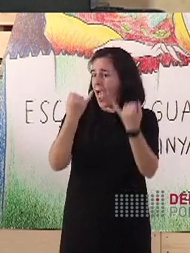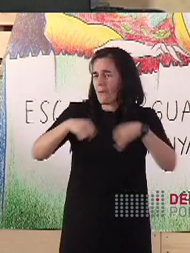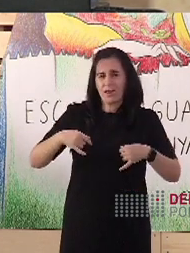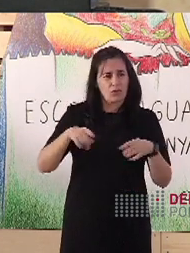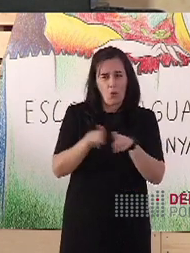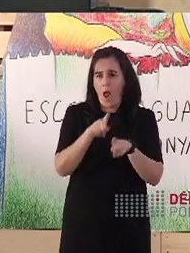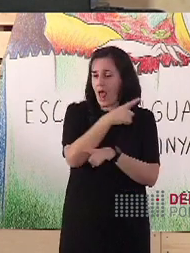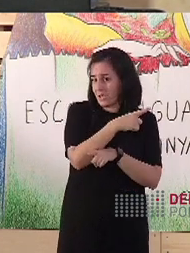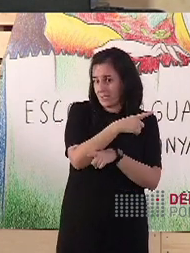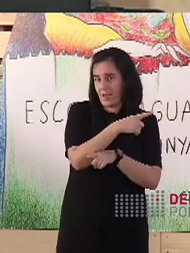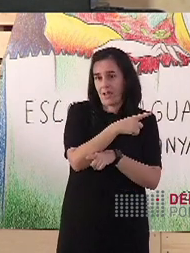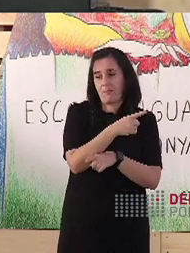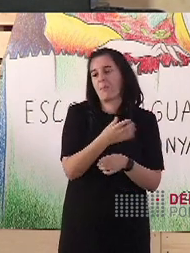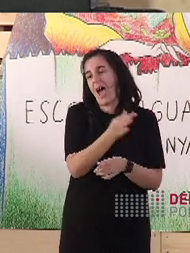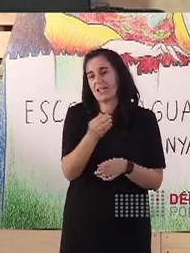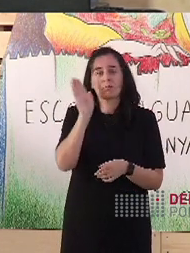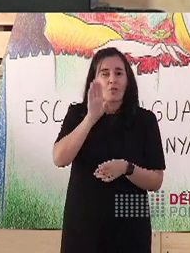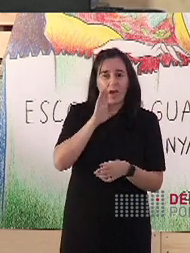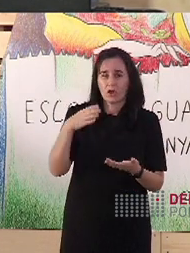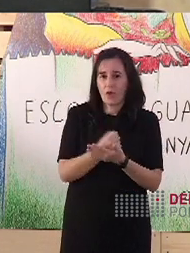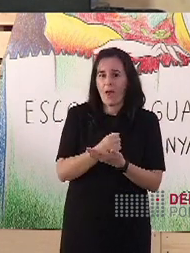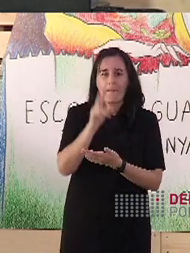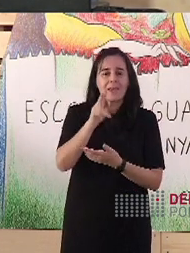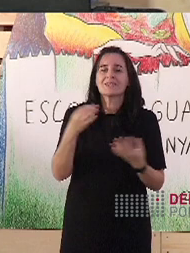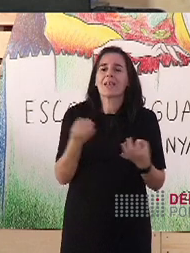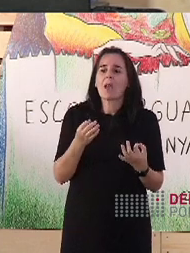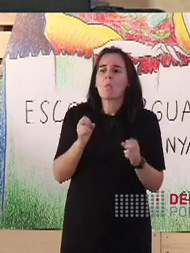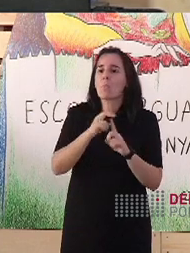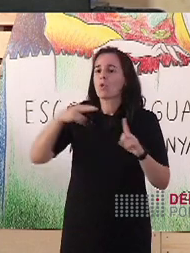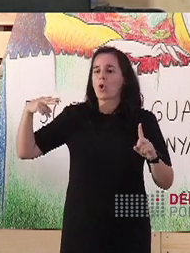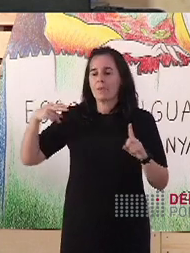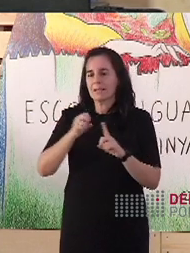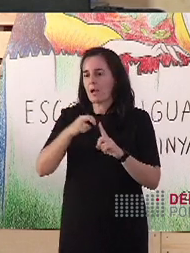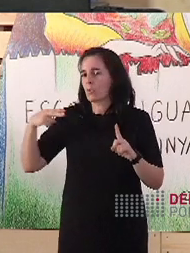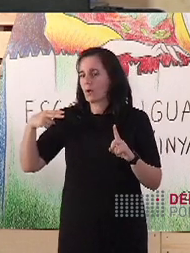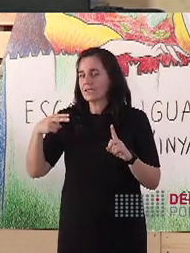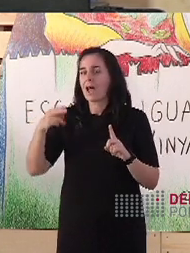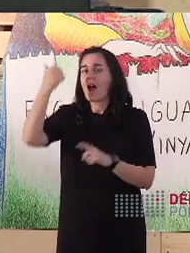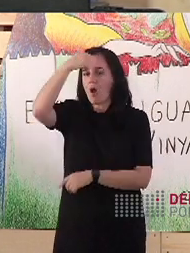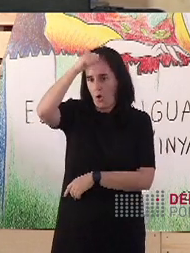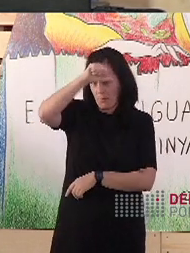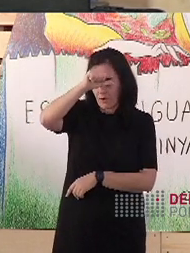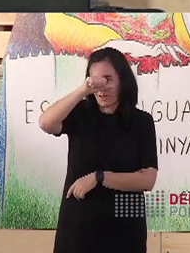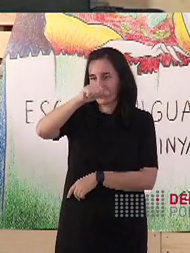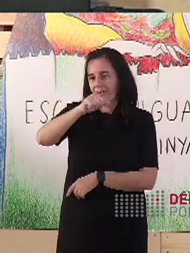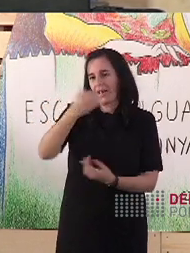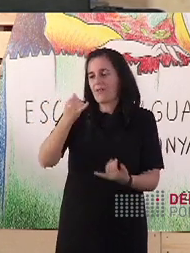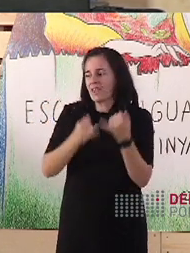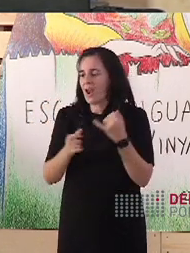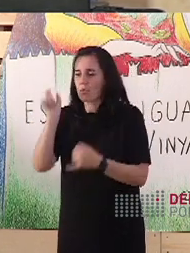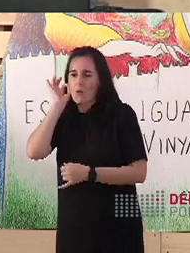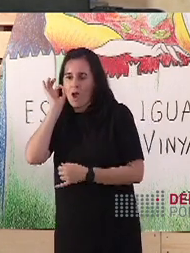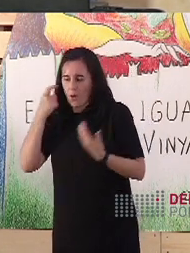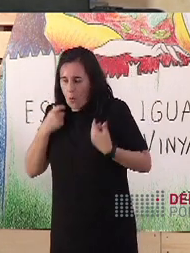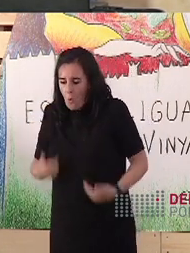supuesto, es la llamada male gaze, ¿no? La mirada masculina sobre nuestros cuerpos, en este caso deshumanizándonos, cosificándonos,